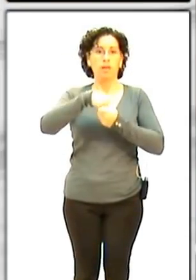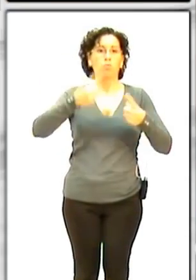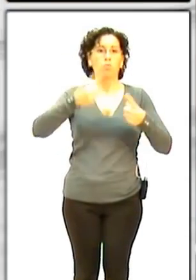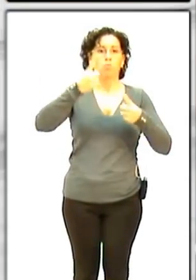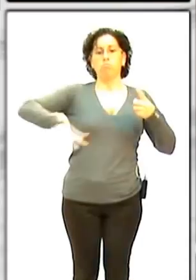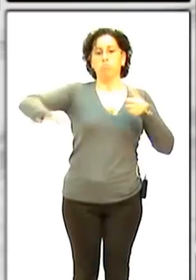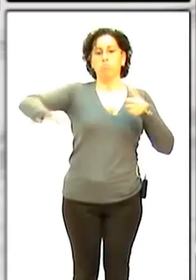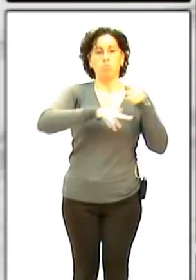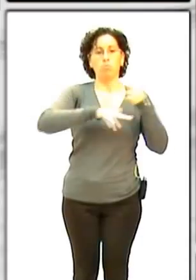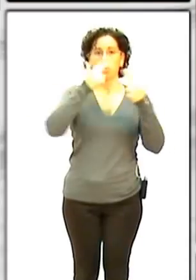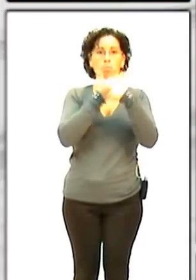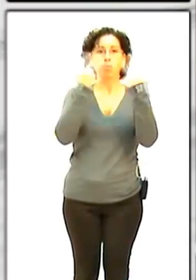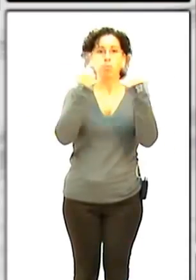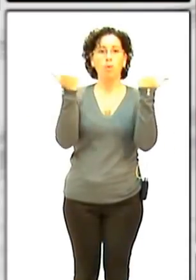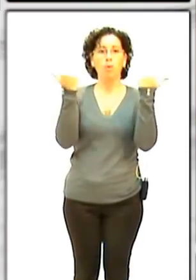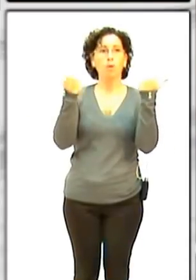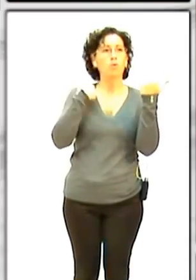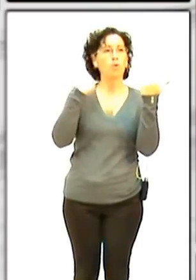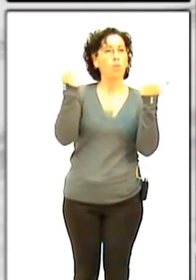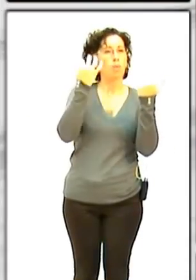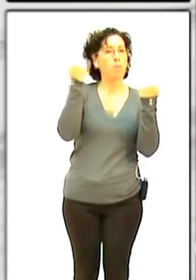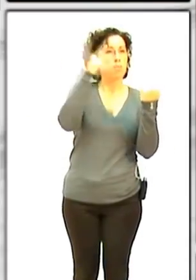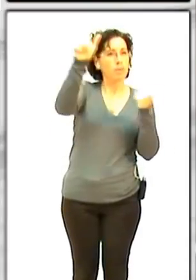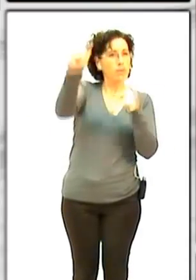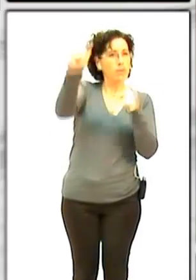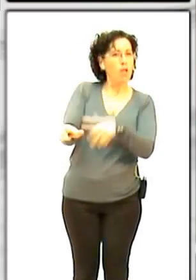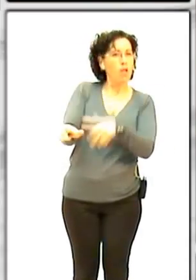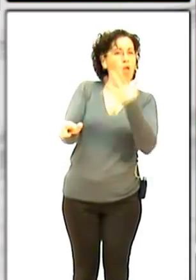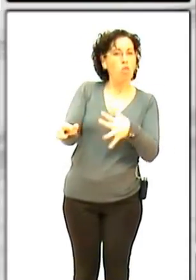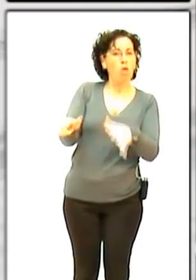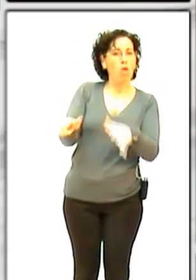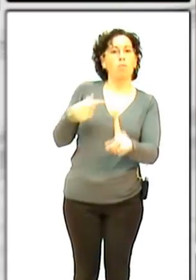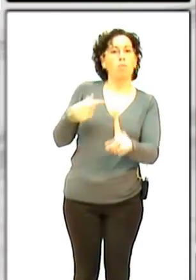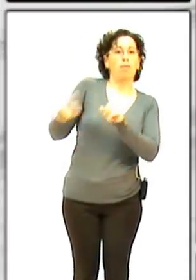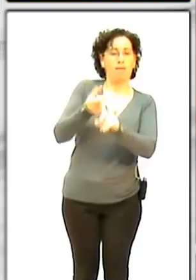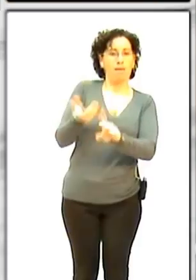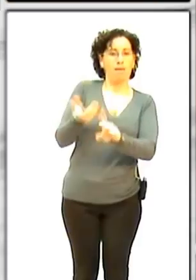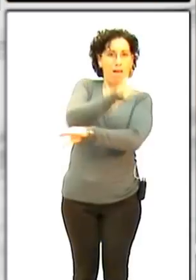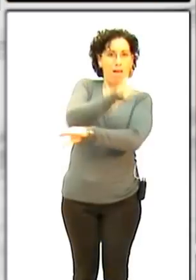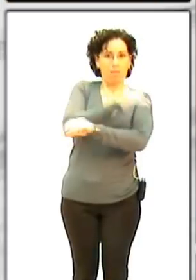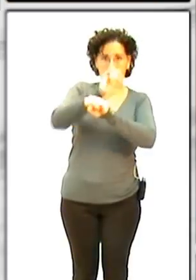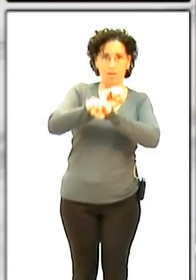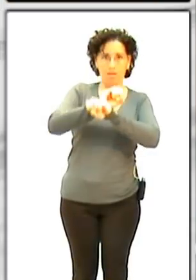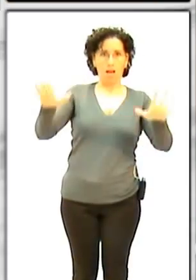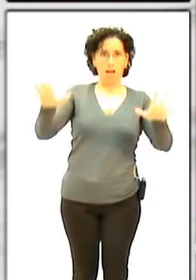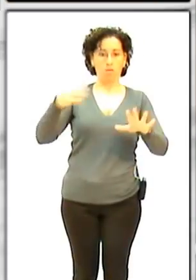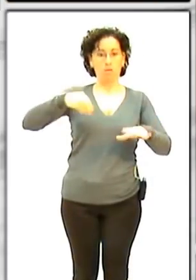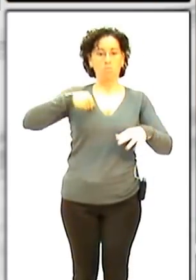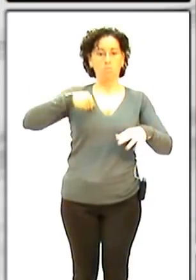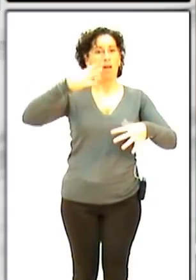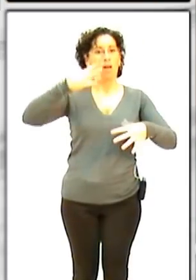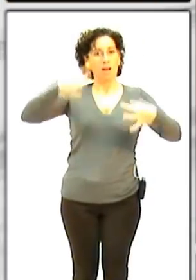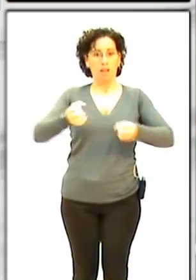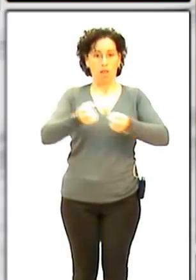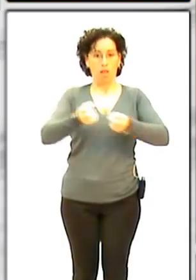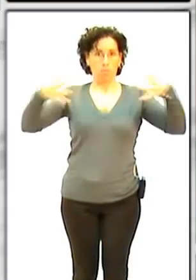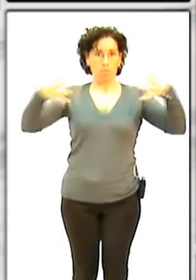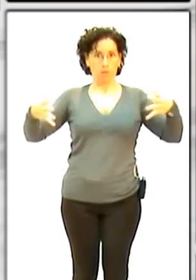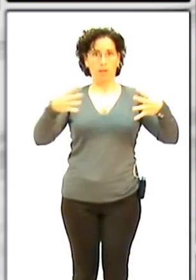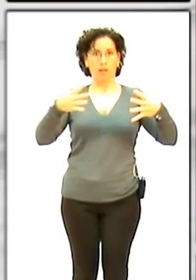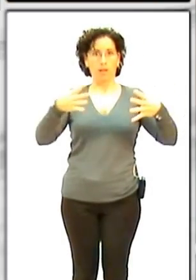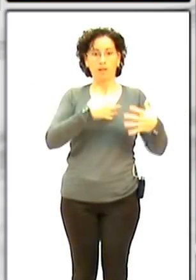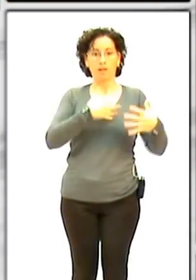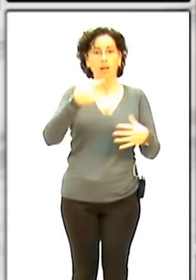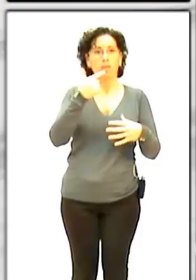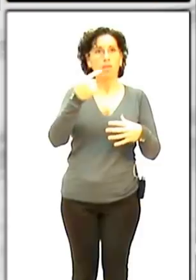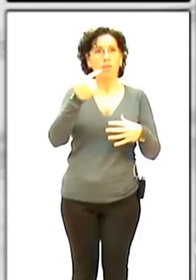lugares públicos, ubicar a una persona que te pueda dar información, localizarla con realidad aumentada, una persona que siempre esté emitiendo con un dispositivo